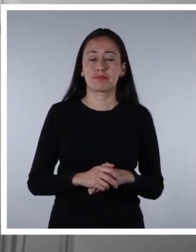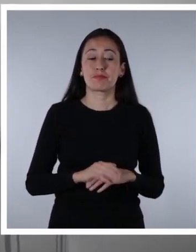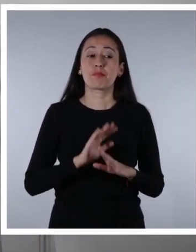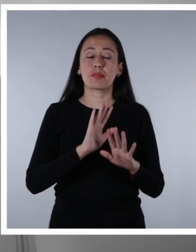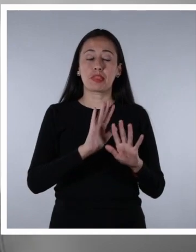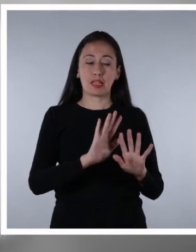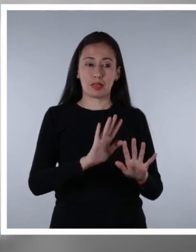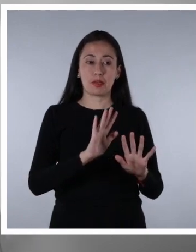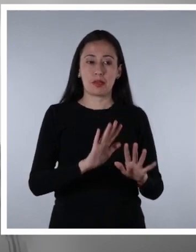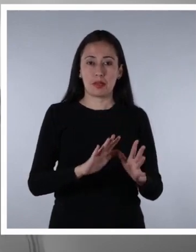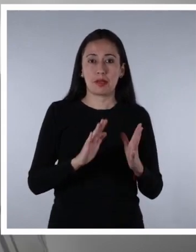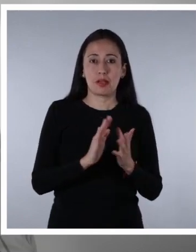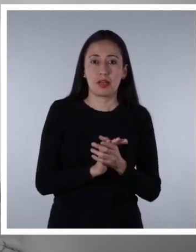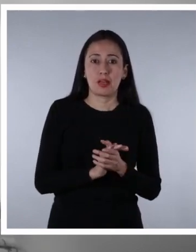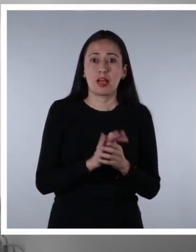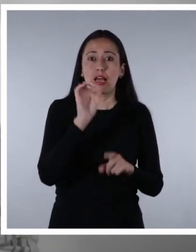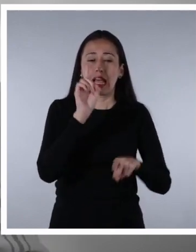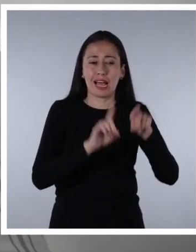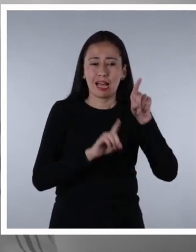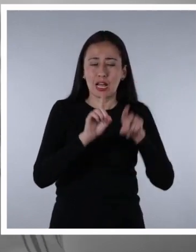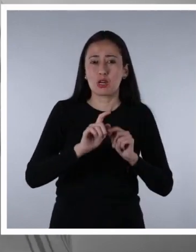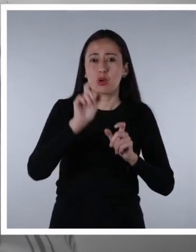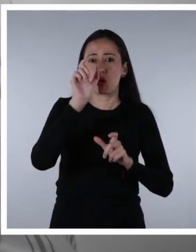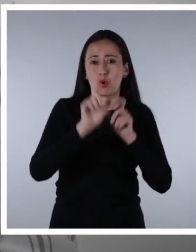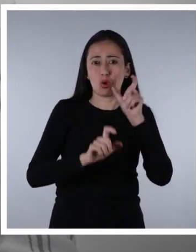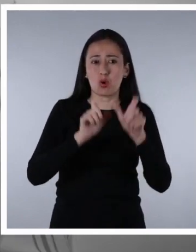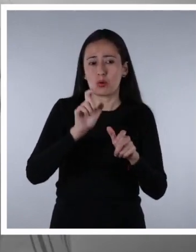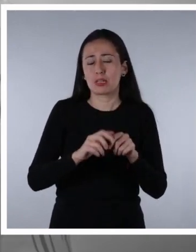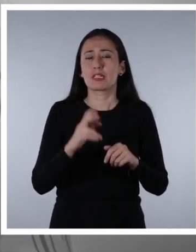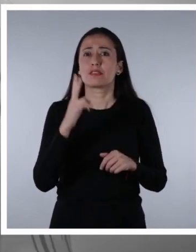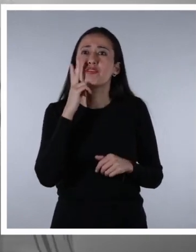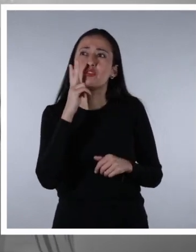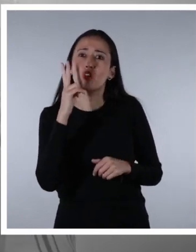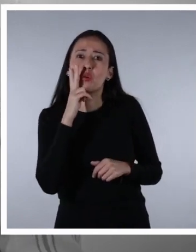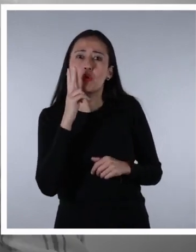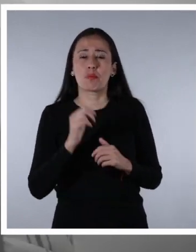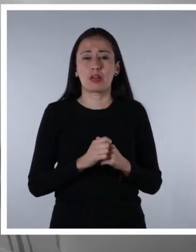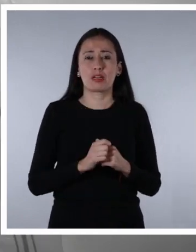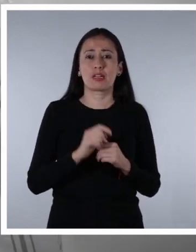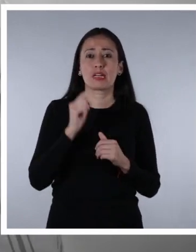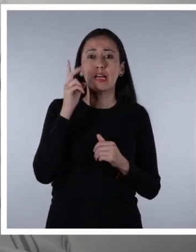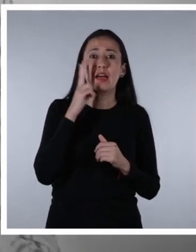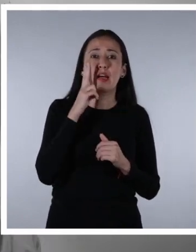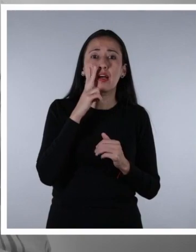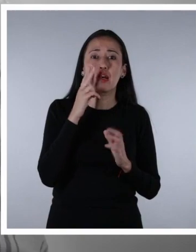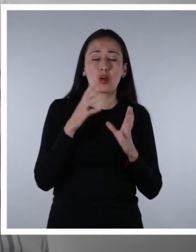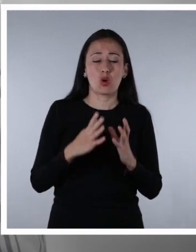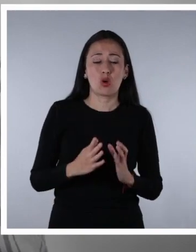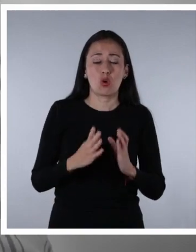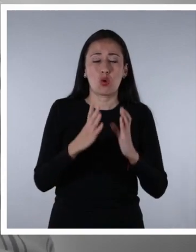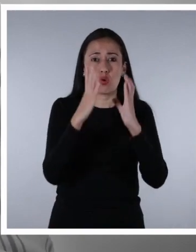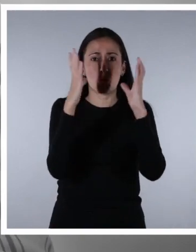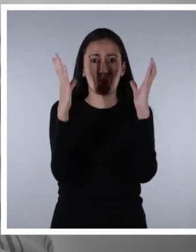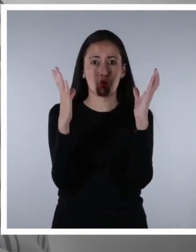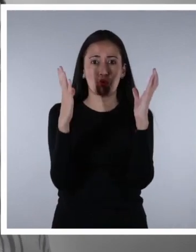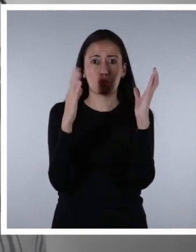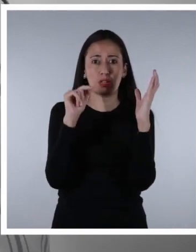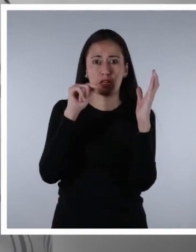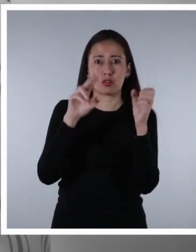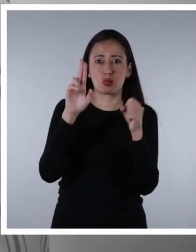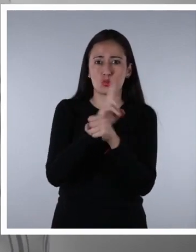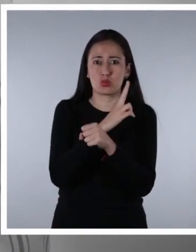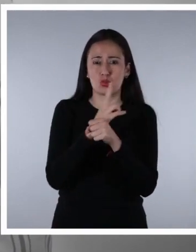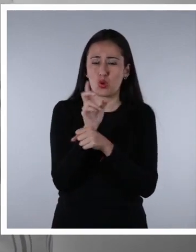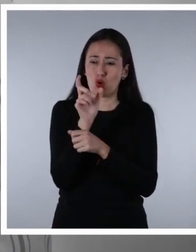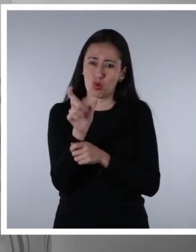Verás mi amor, algunas personas fuman tabaco. El tabaco es una plantita que se utiliza para hacer